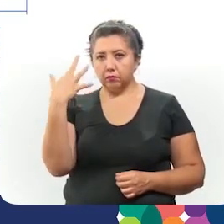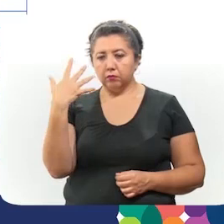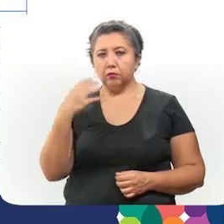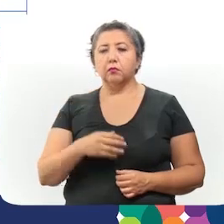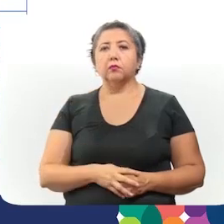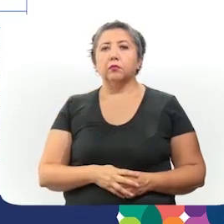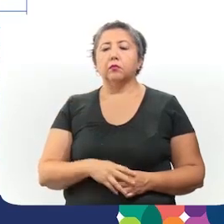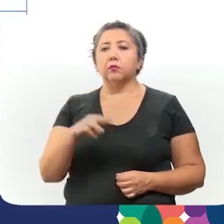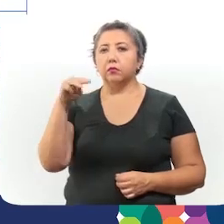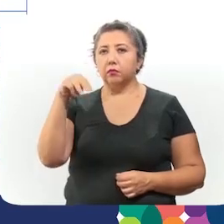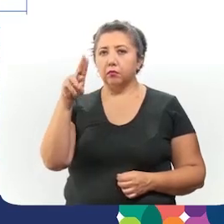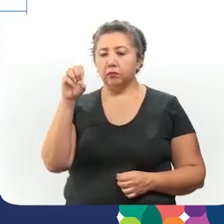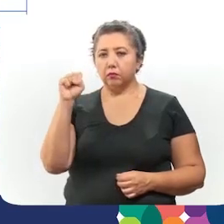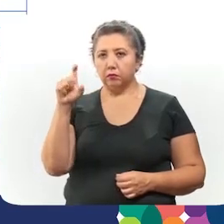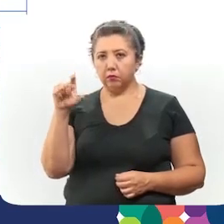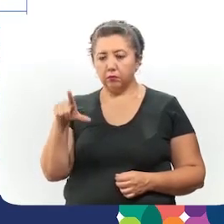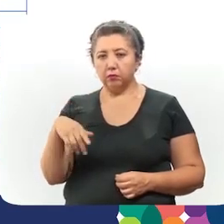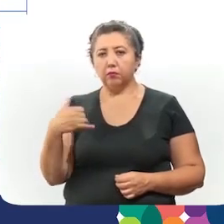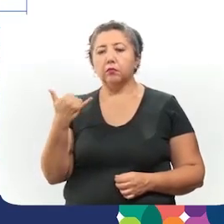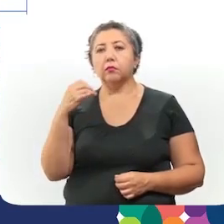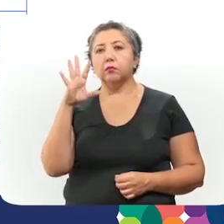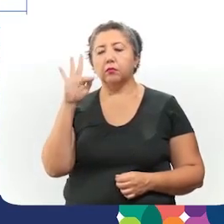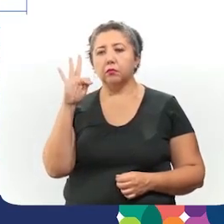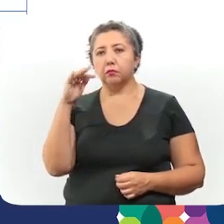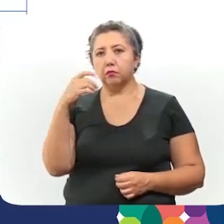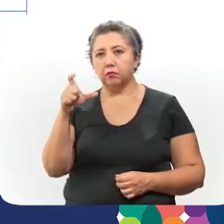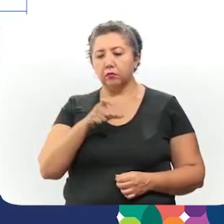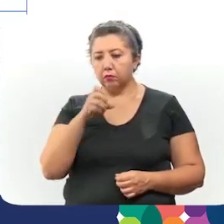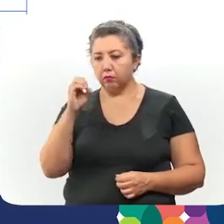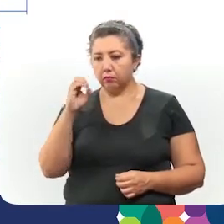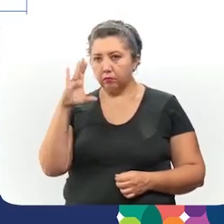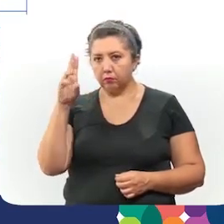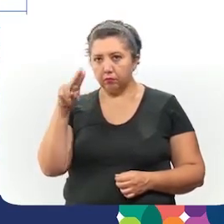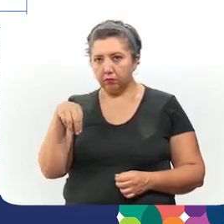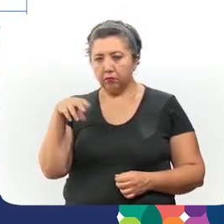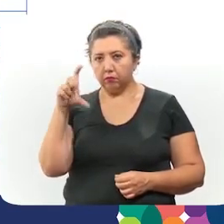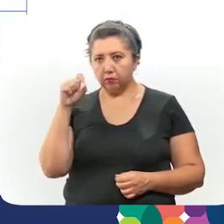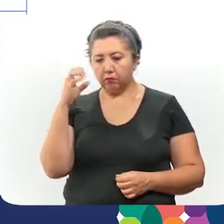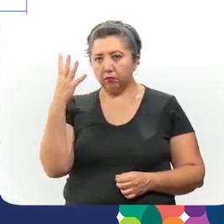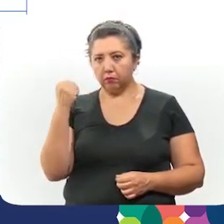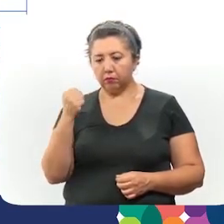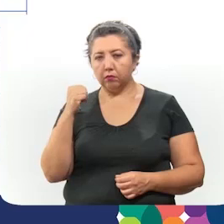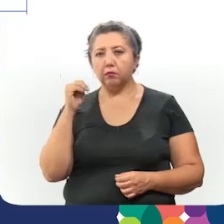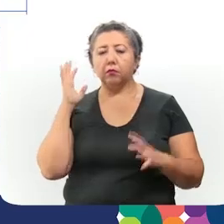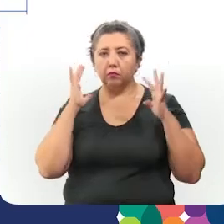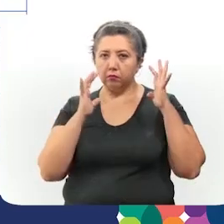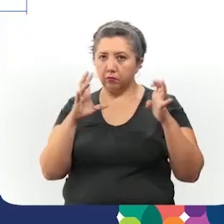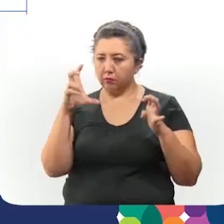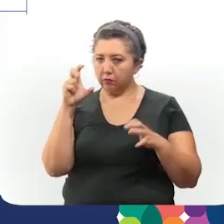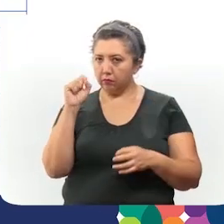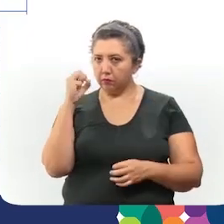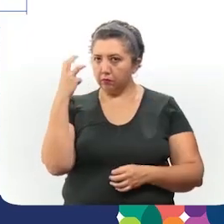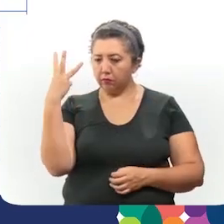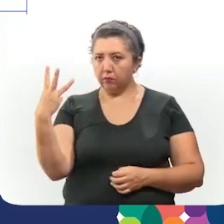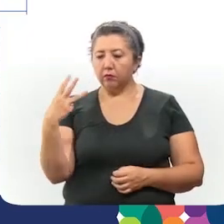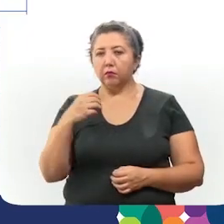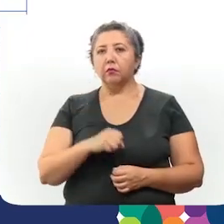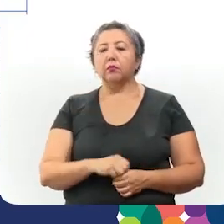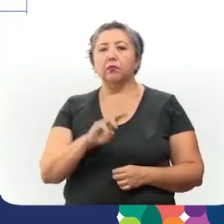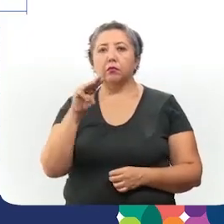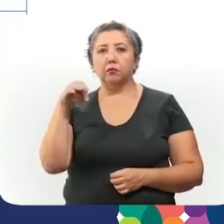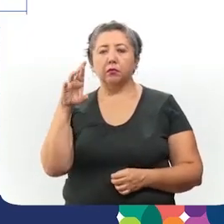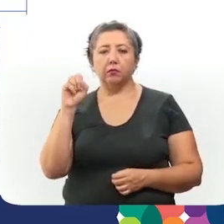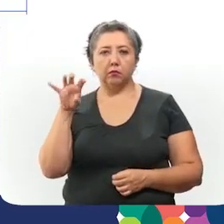50, Mulsay, 40, Xoclán López, Portillo, 29, Francisco de Montejo, 23, Unidad